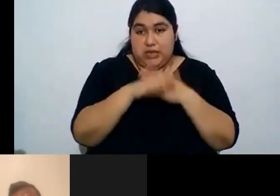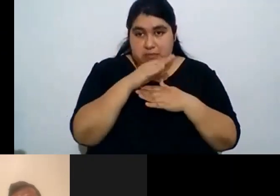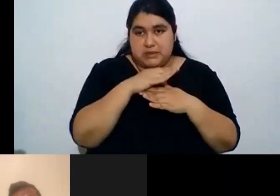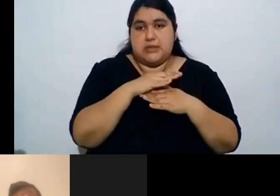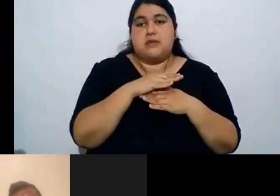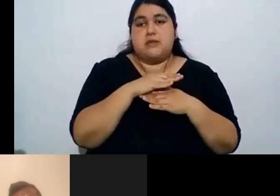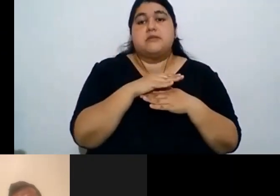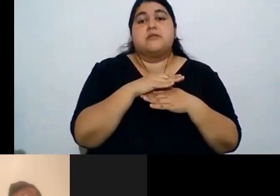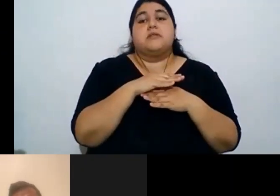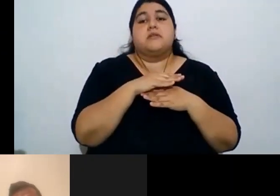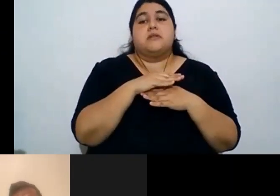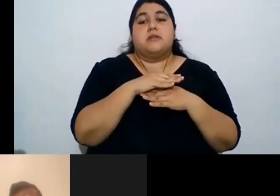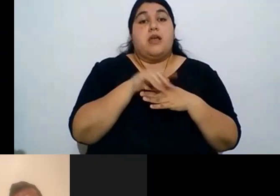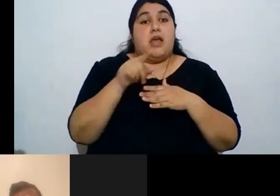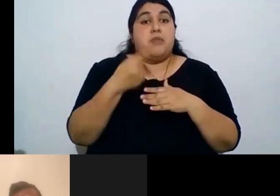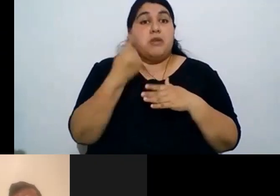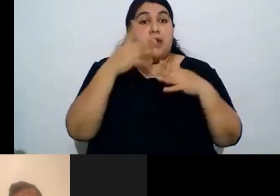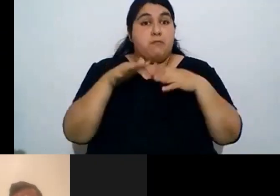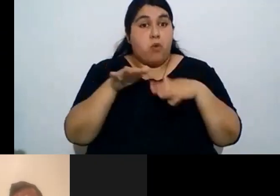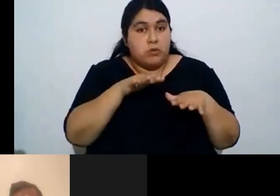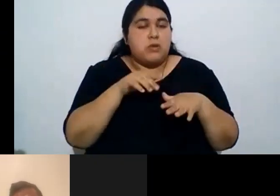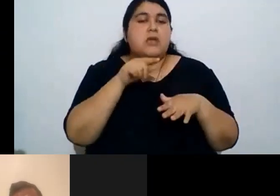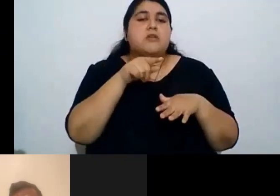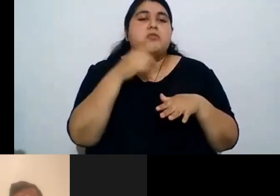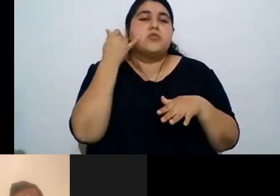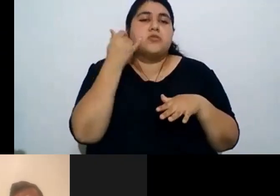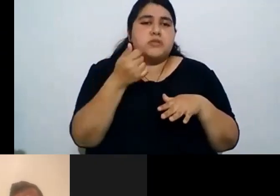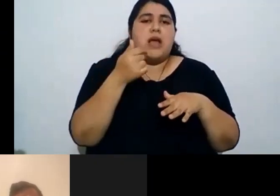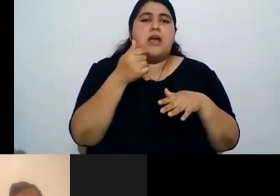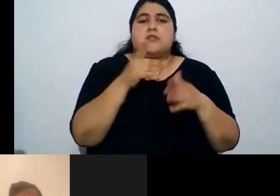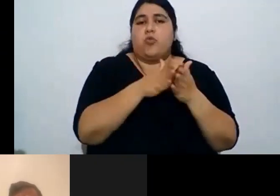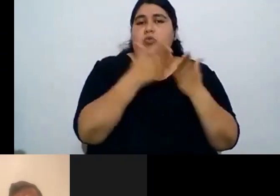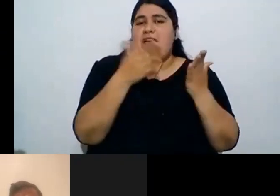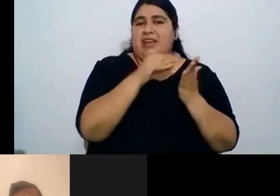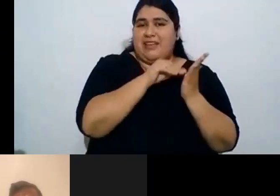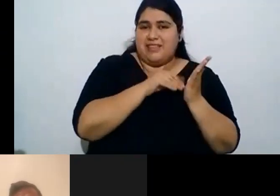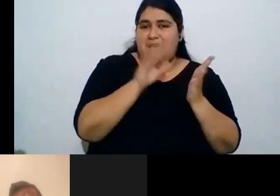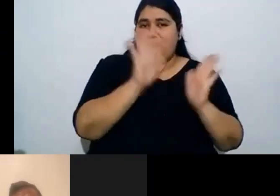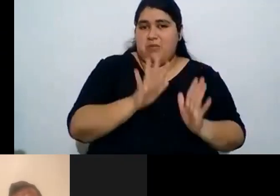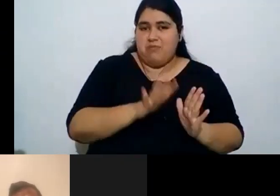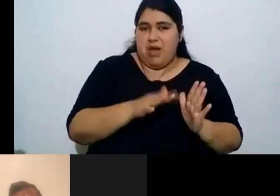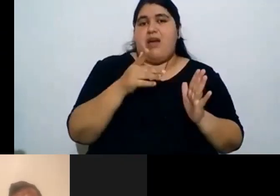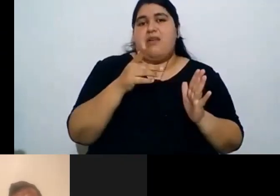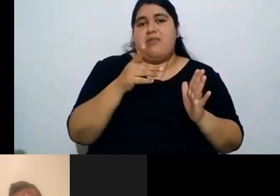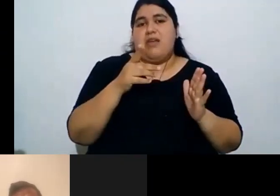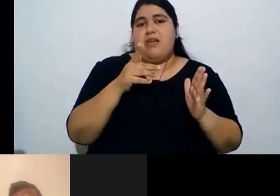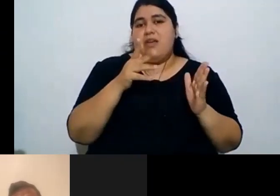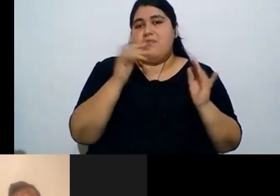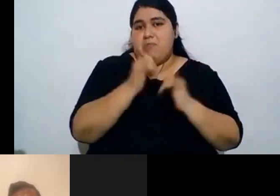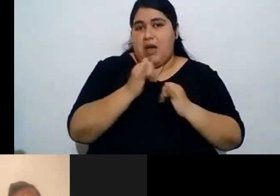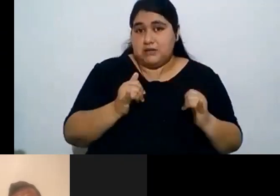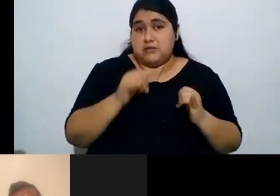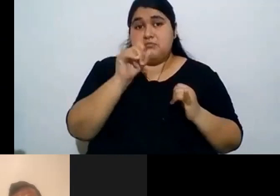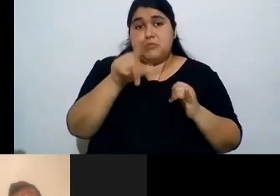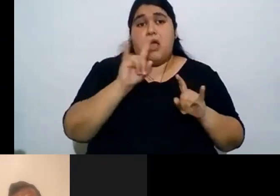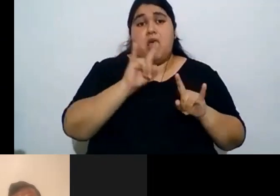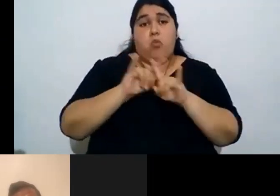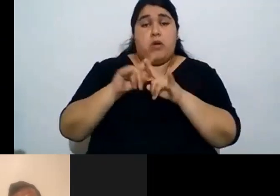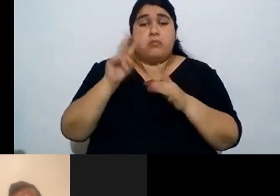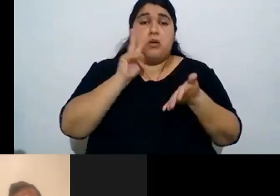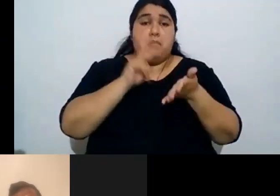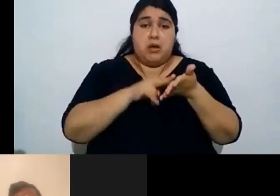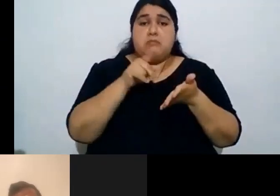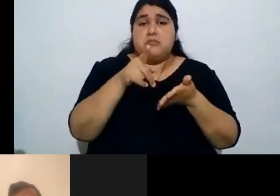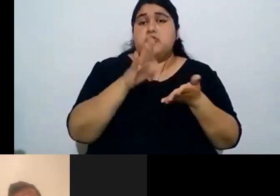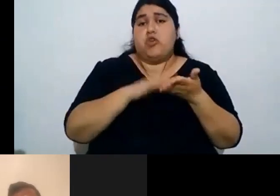y el primer movimiento que hace una agenda nacional de paz, que ustedes pueden ver en esa página que les digo, una agenda nacional de